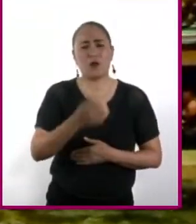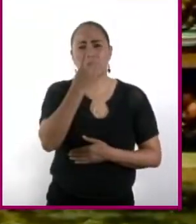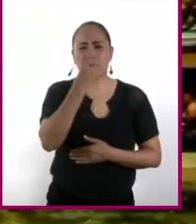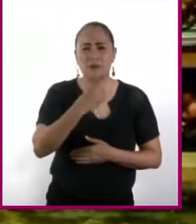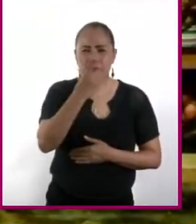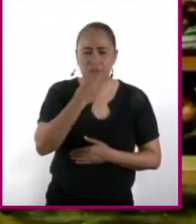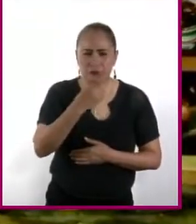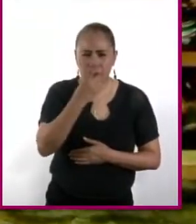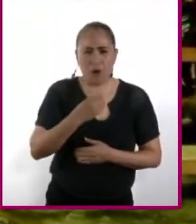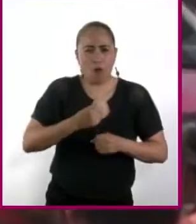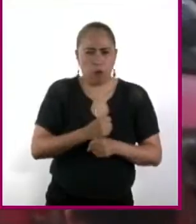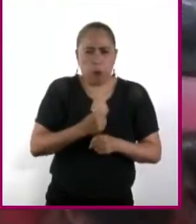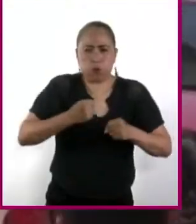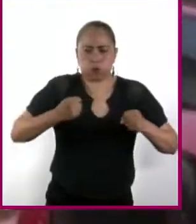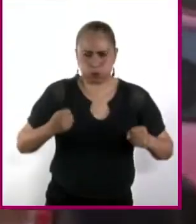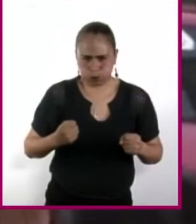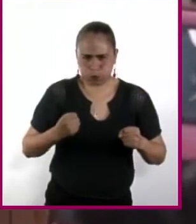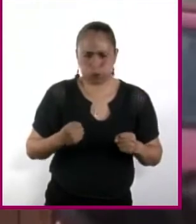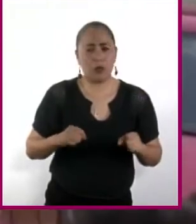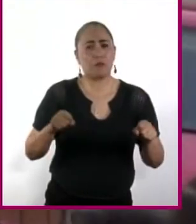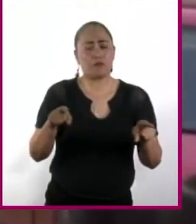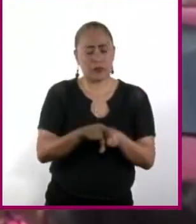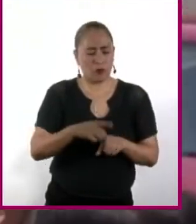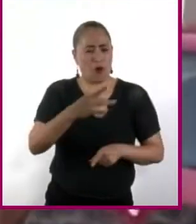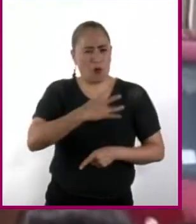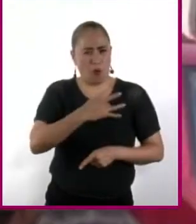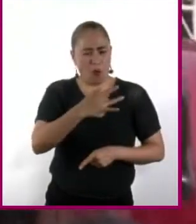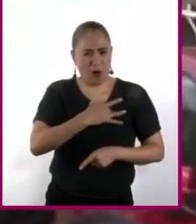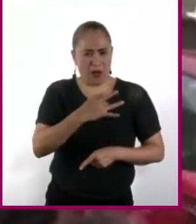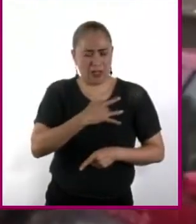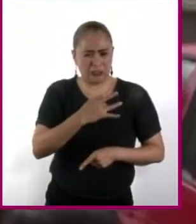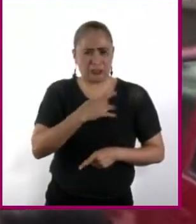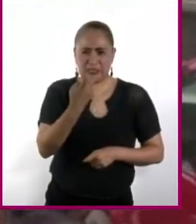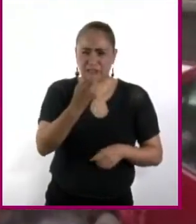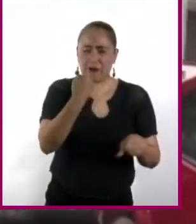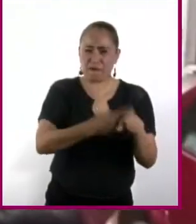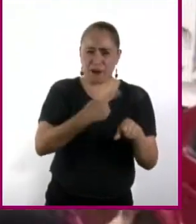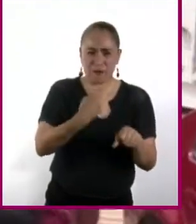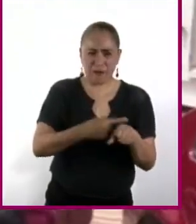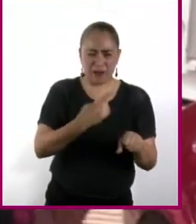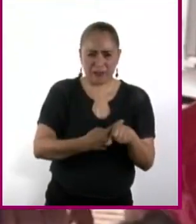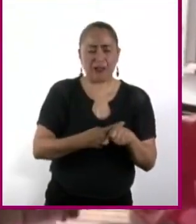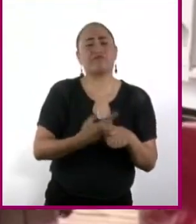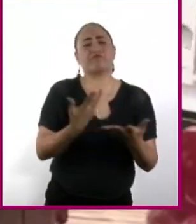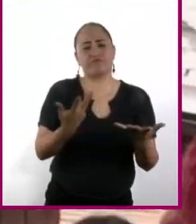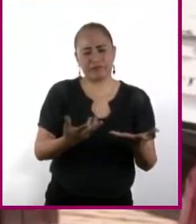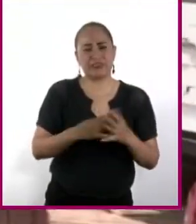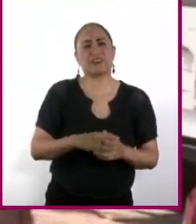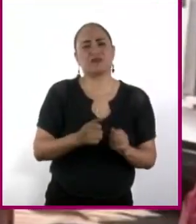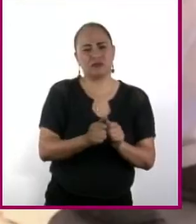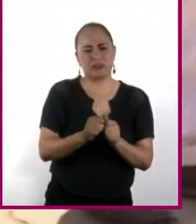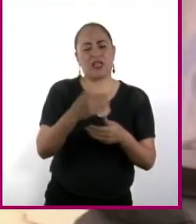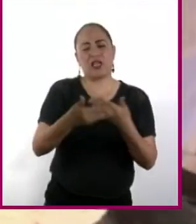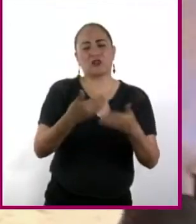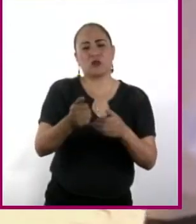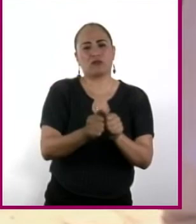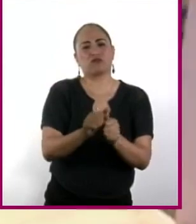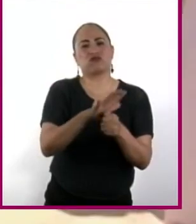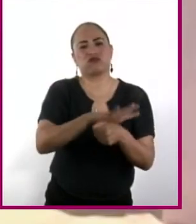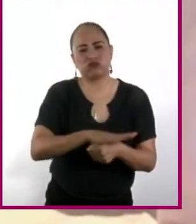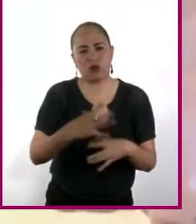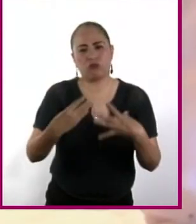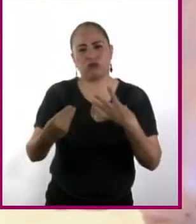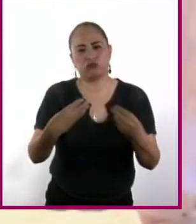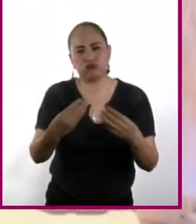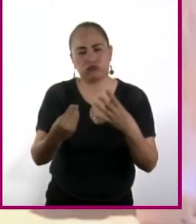y obesidad, y que las condiciones cardiometabólicas son fuertes predictores de la progresión de la COVID-19. Desde inicios